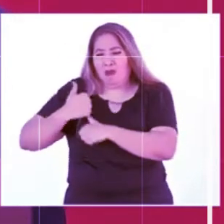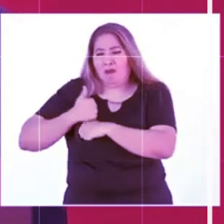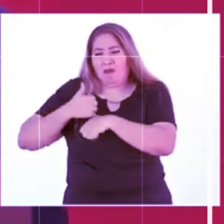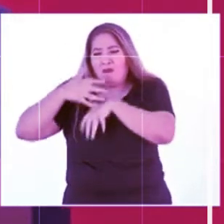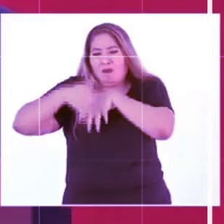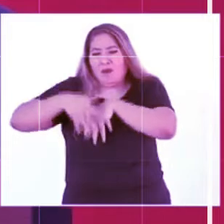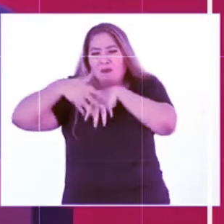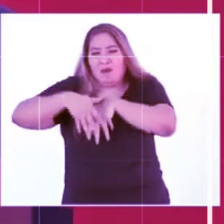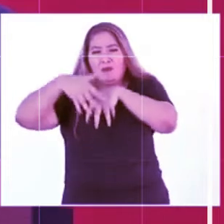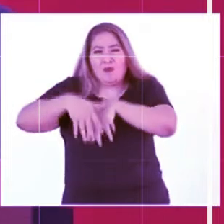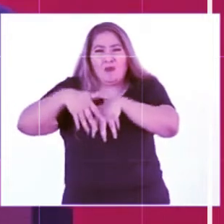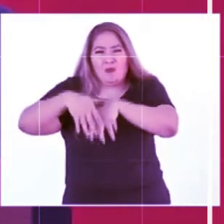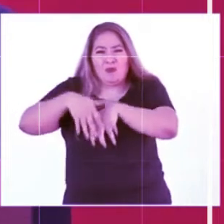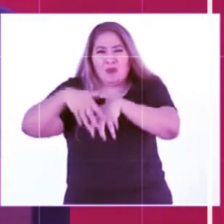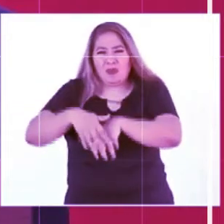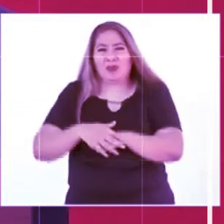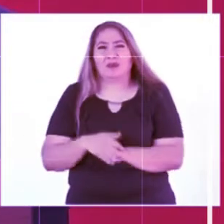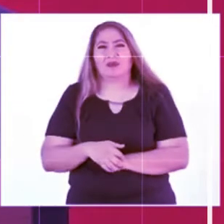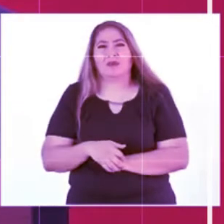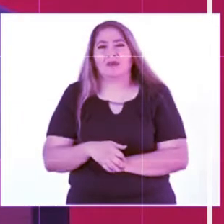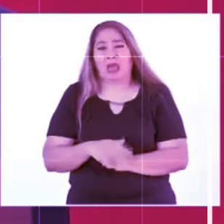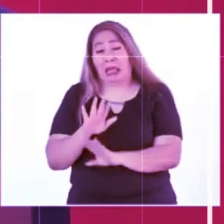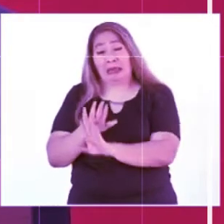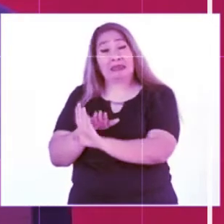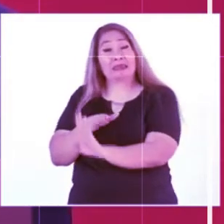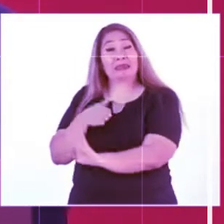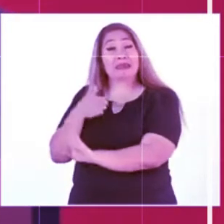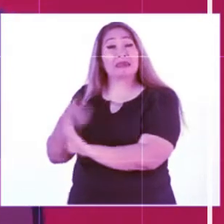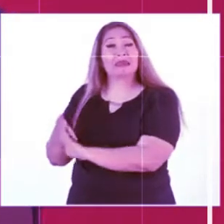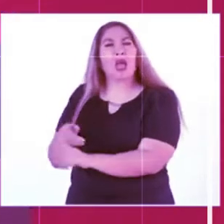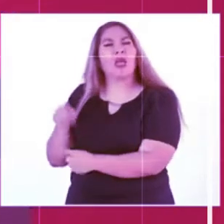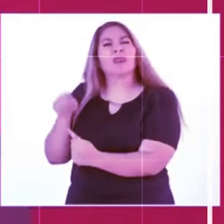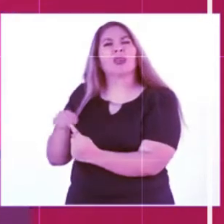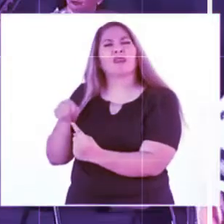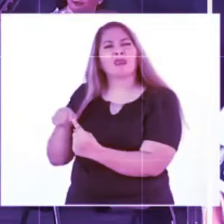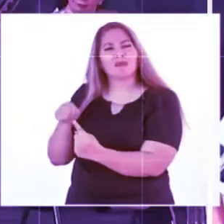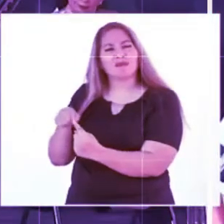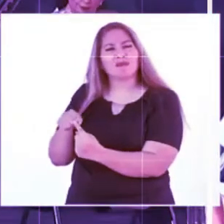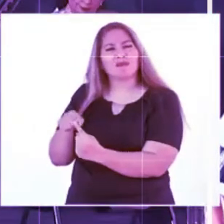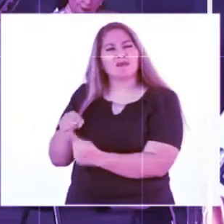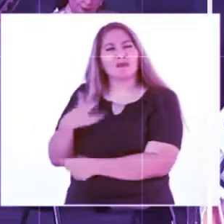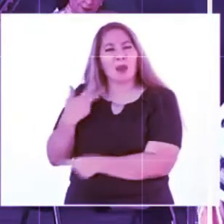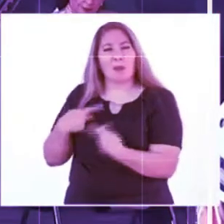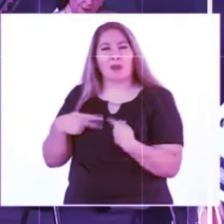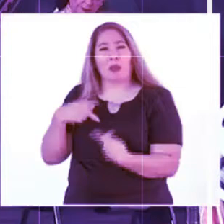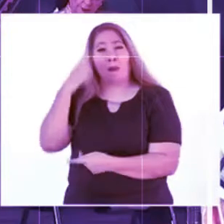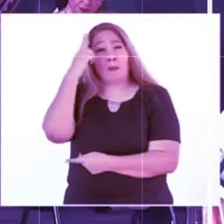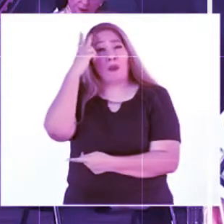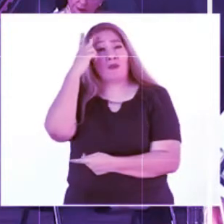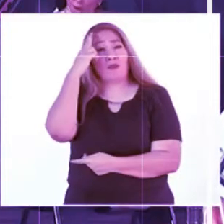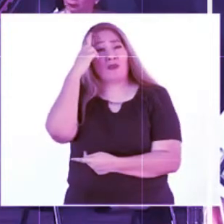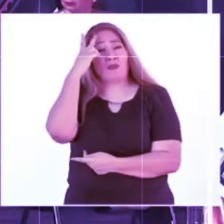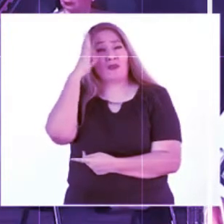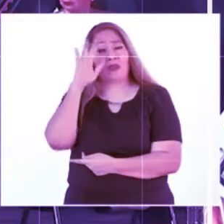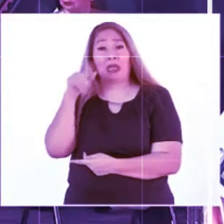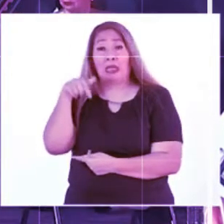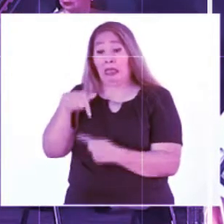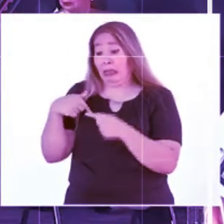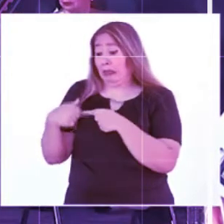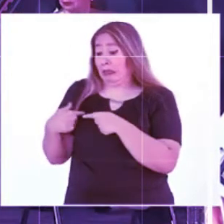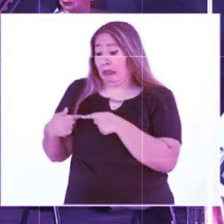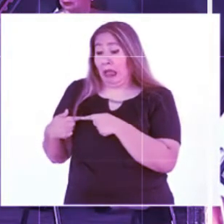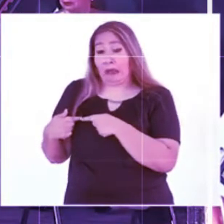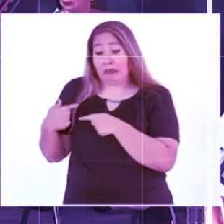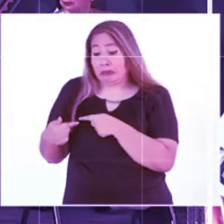se produjo un levantamiento armado en contra de Porfirio Díaz y a consecuencia de esa